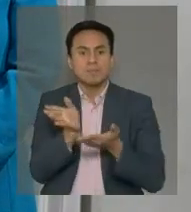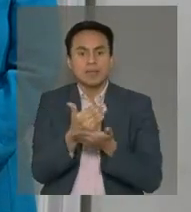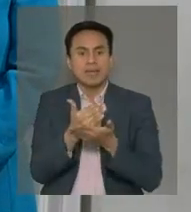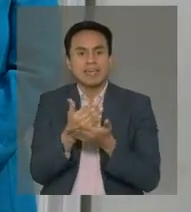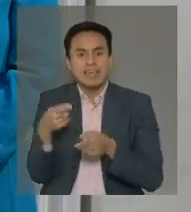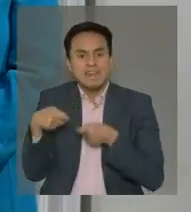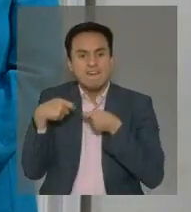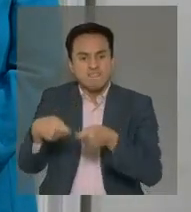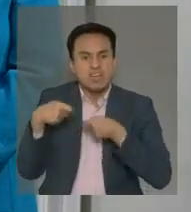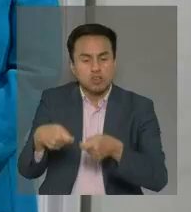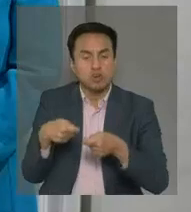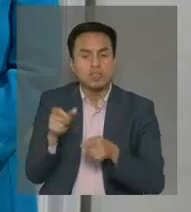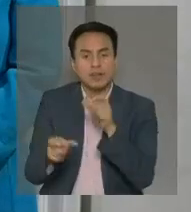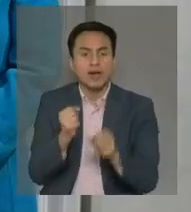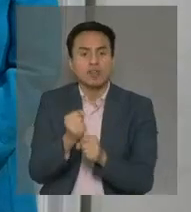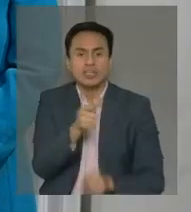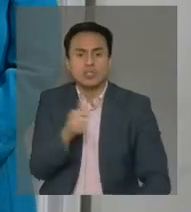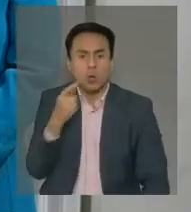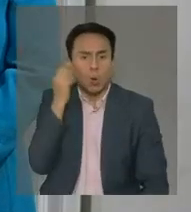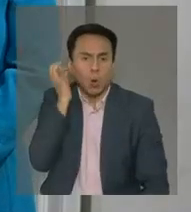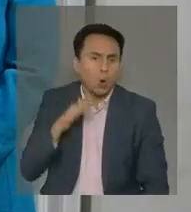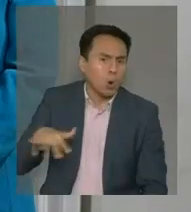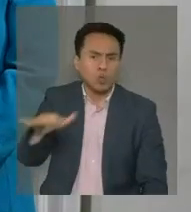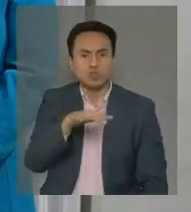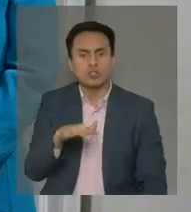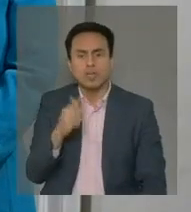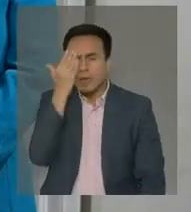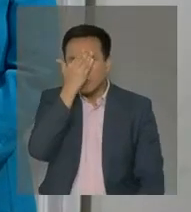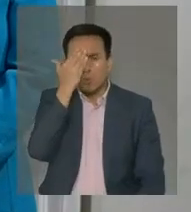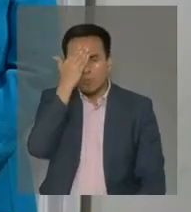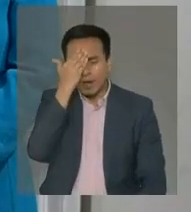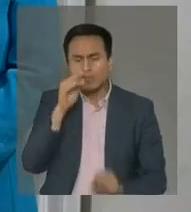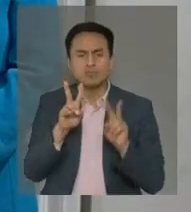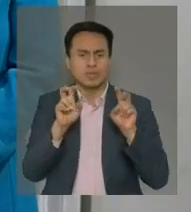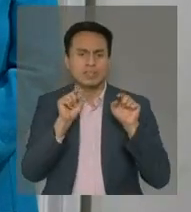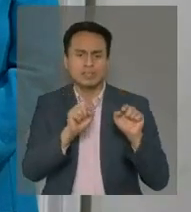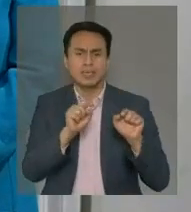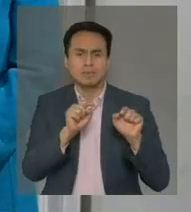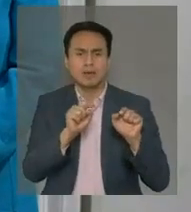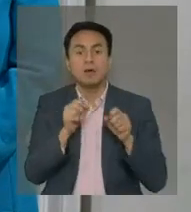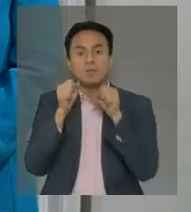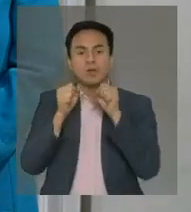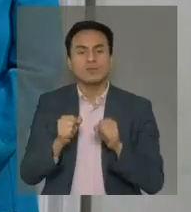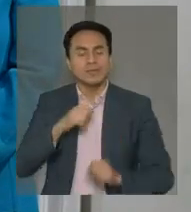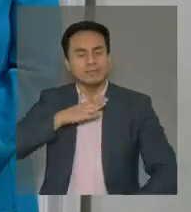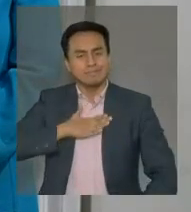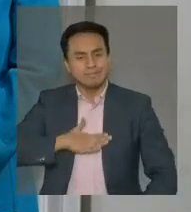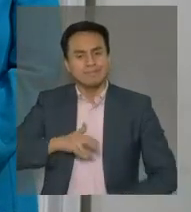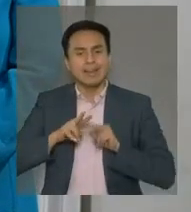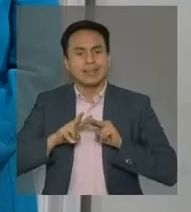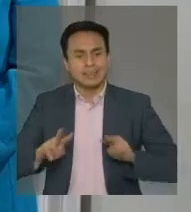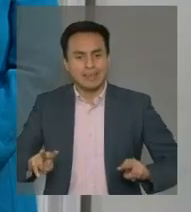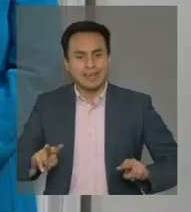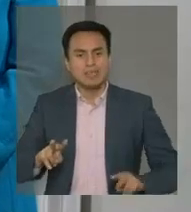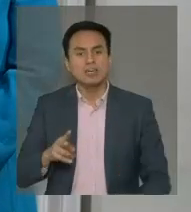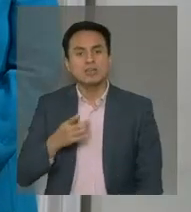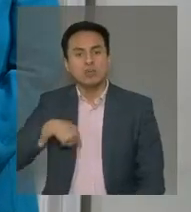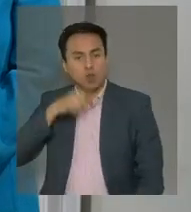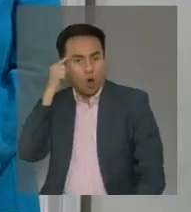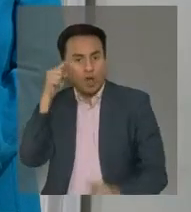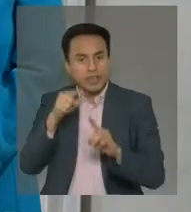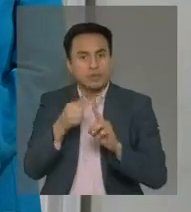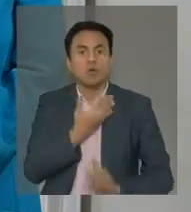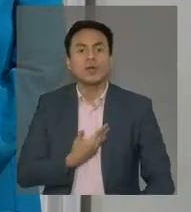de inversión para que todos los trabajadores y todos quienes están generalmente preocupados por este tema puedan tener la tranquilidad de que nuestro objetivo